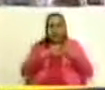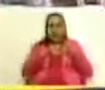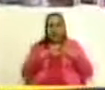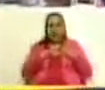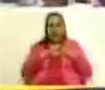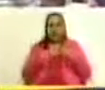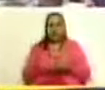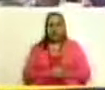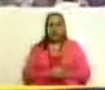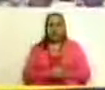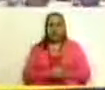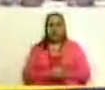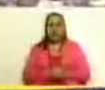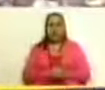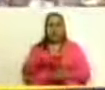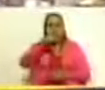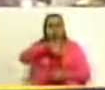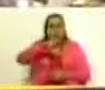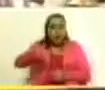de nuestro pueblo.